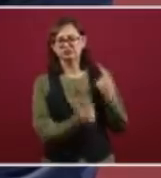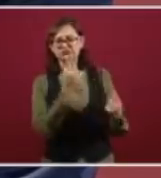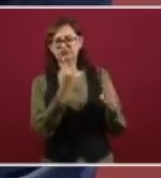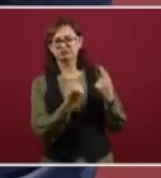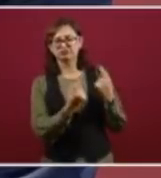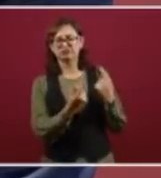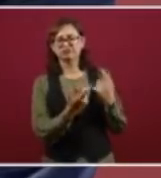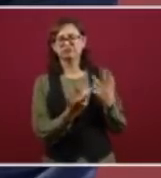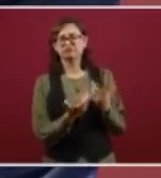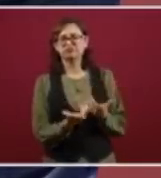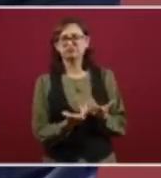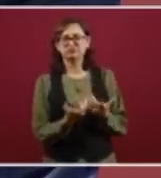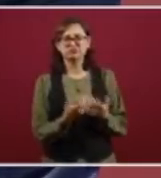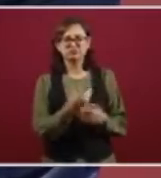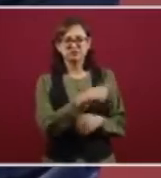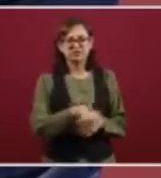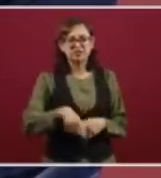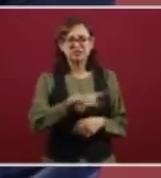y de afanes